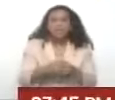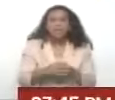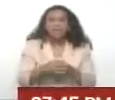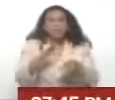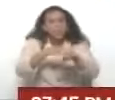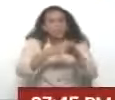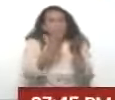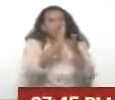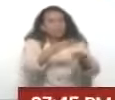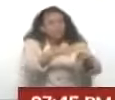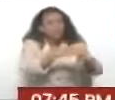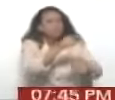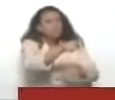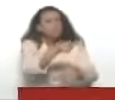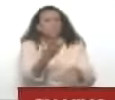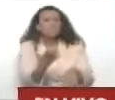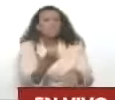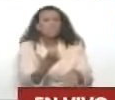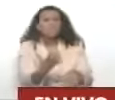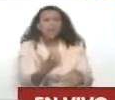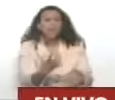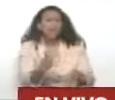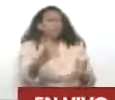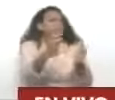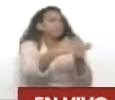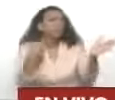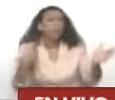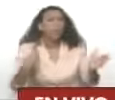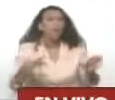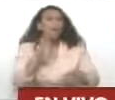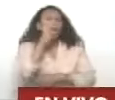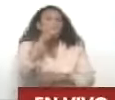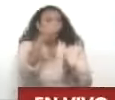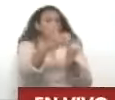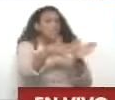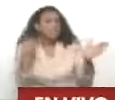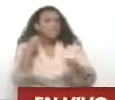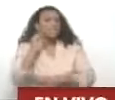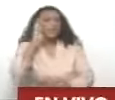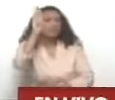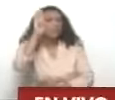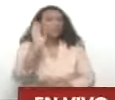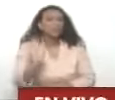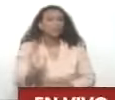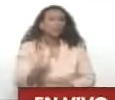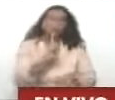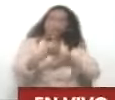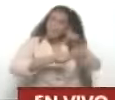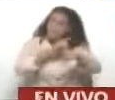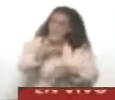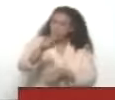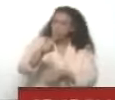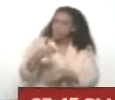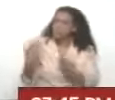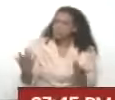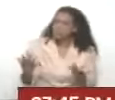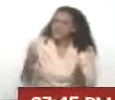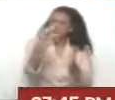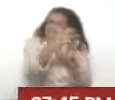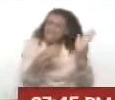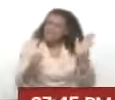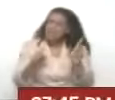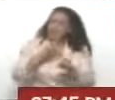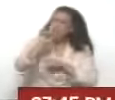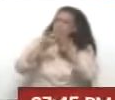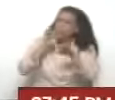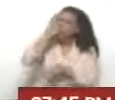esos estudiantes, no se dejen arrebatar el futuro. Yo le preguntaría, presidente, ¿cómo se